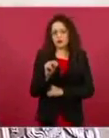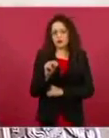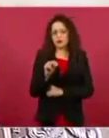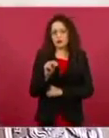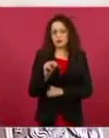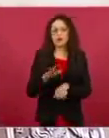¡Gracias!